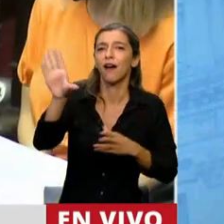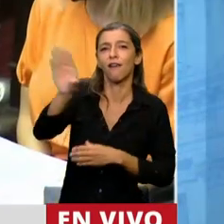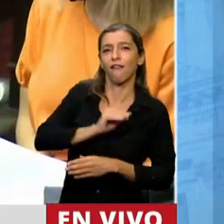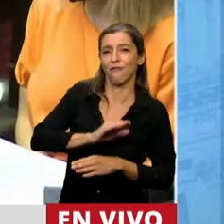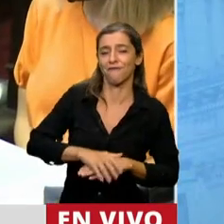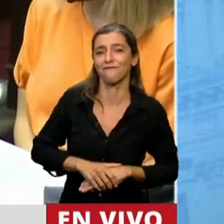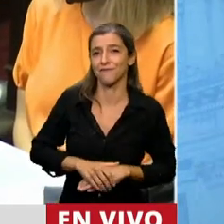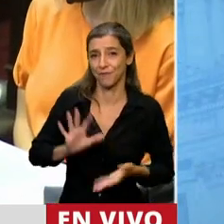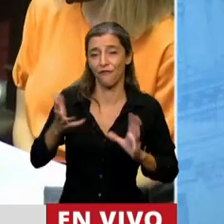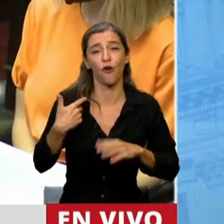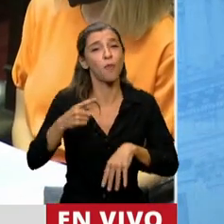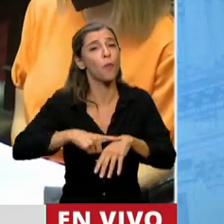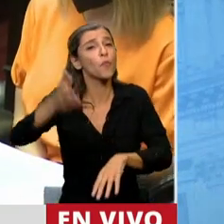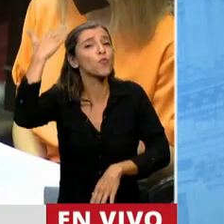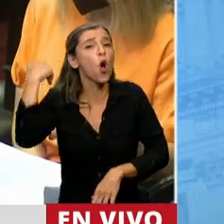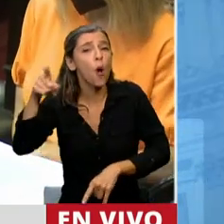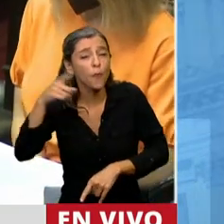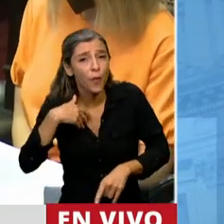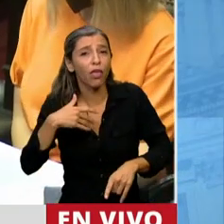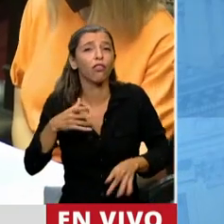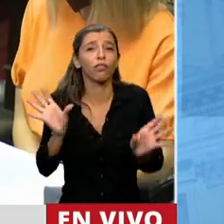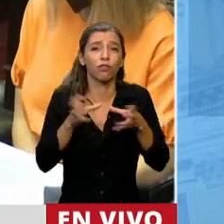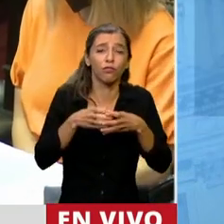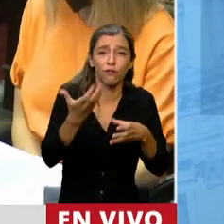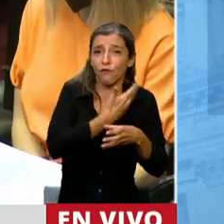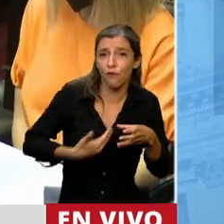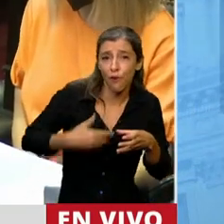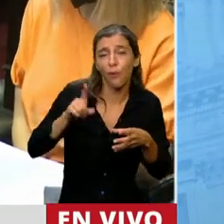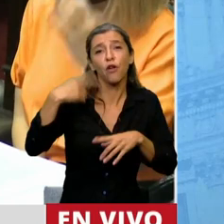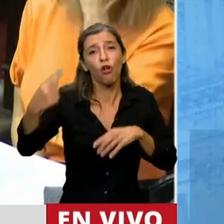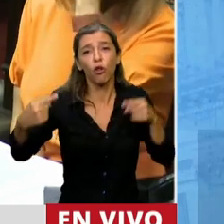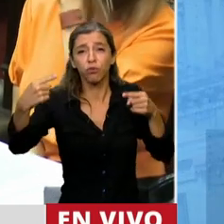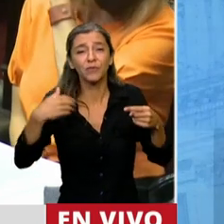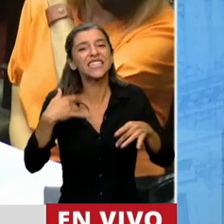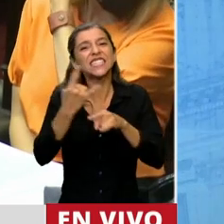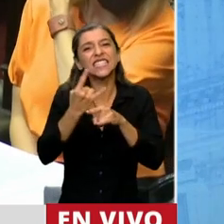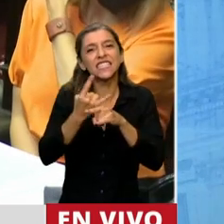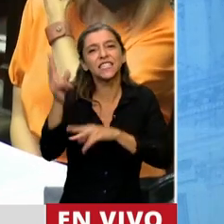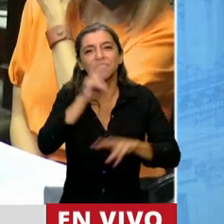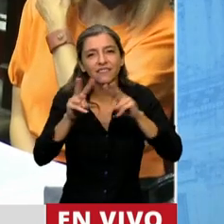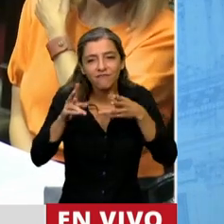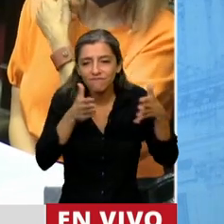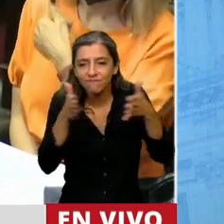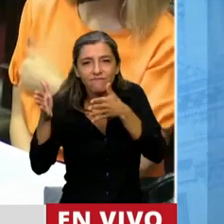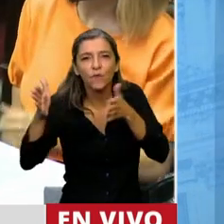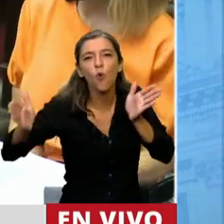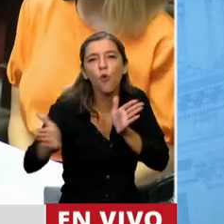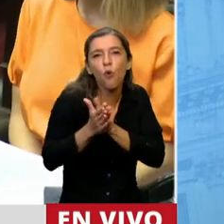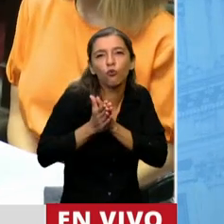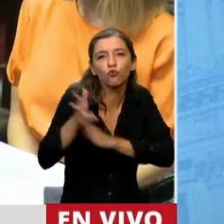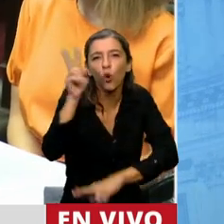un tiempo donde oficialismo y oposición viajaban juntos a los